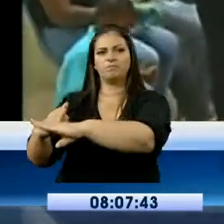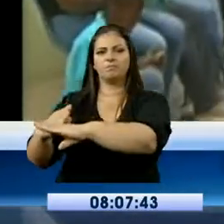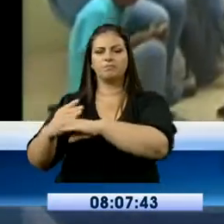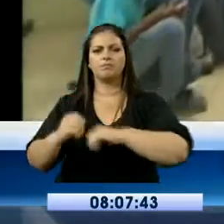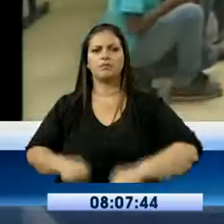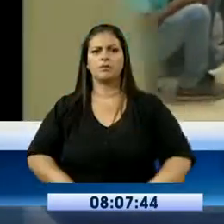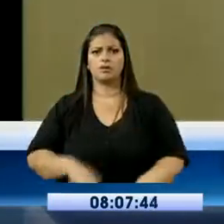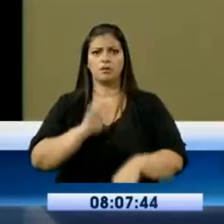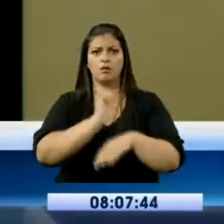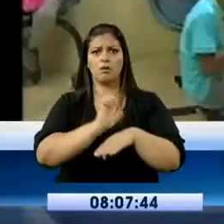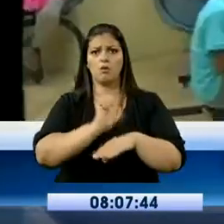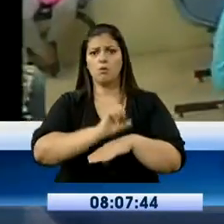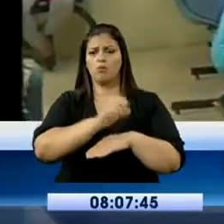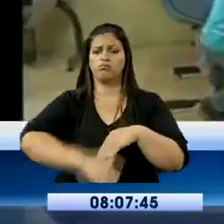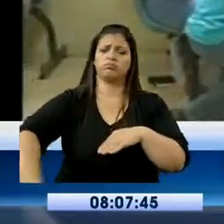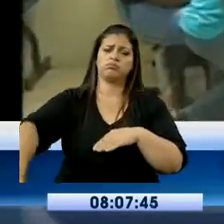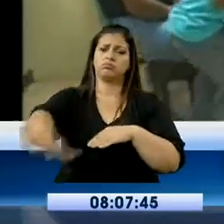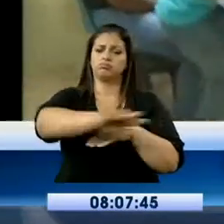nivel nacional.